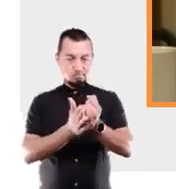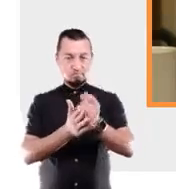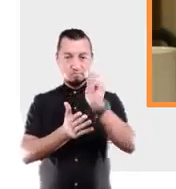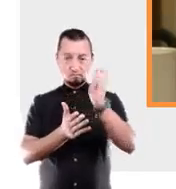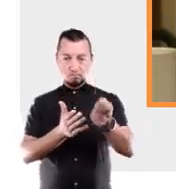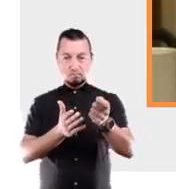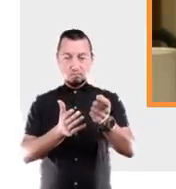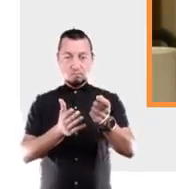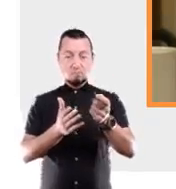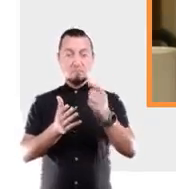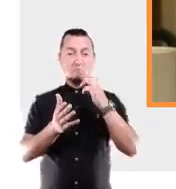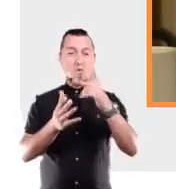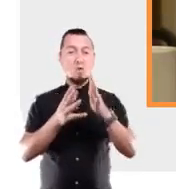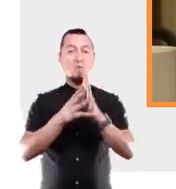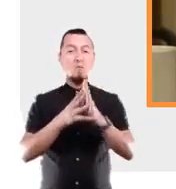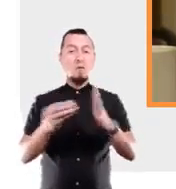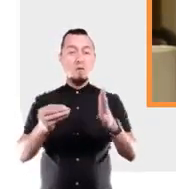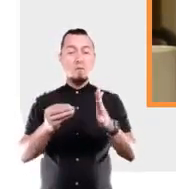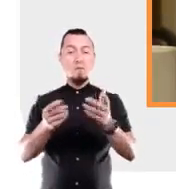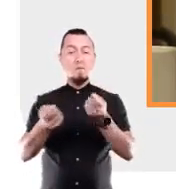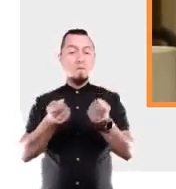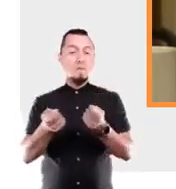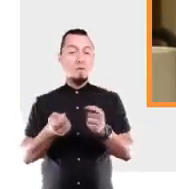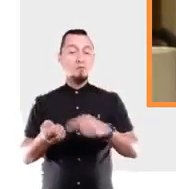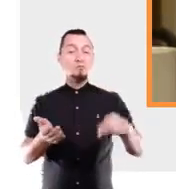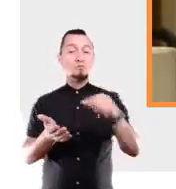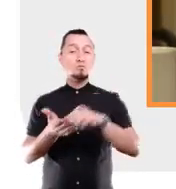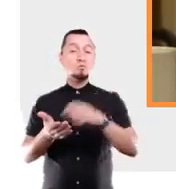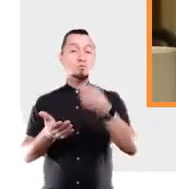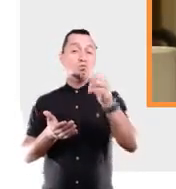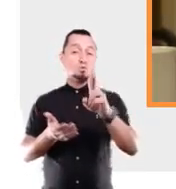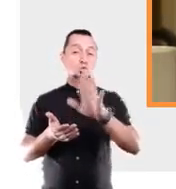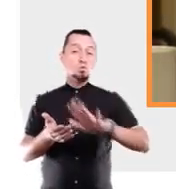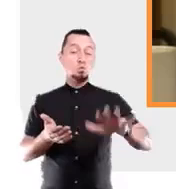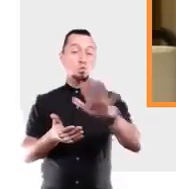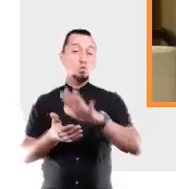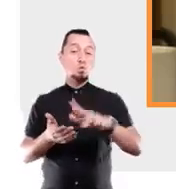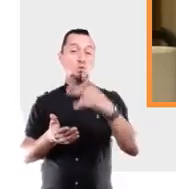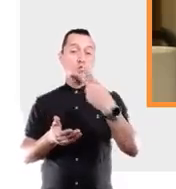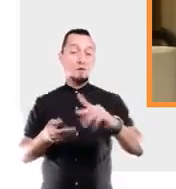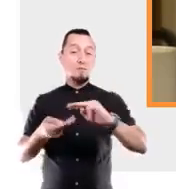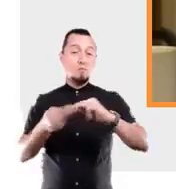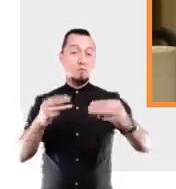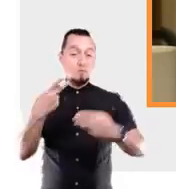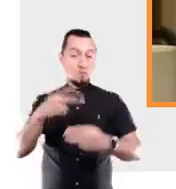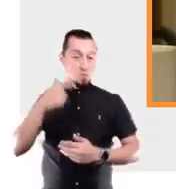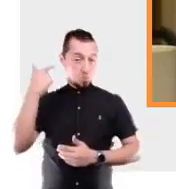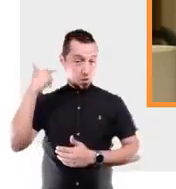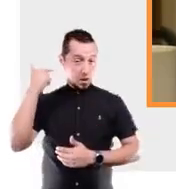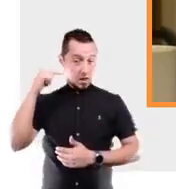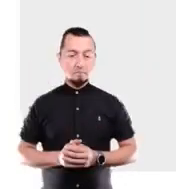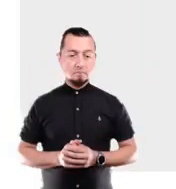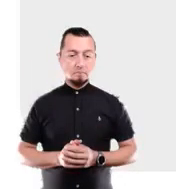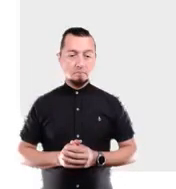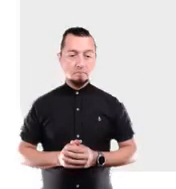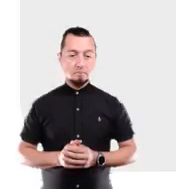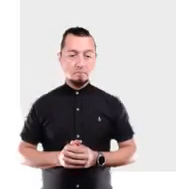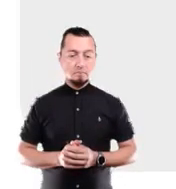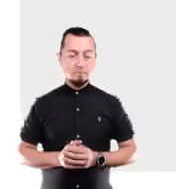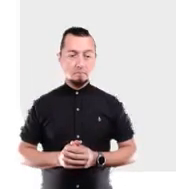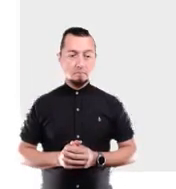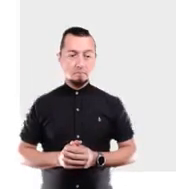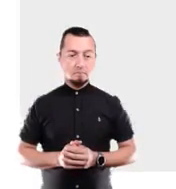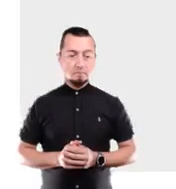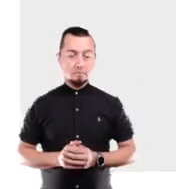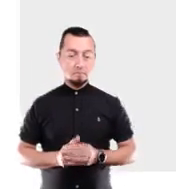Modelo Integral de Movilidad de la Zona Sur del Área Metropolitana de Guadalajara Línea 4. A